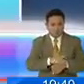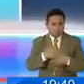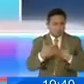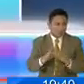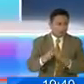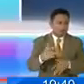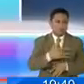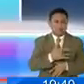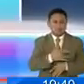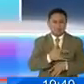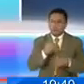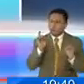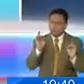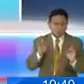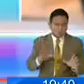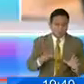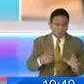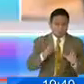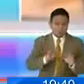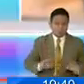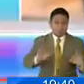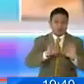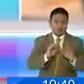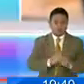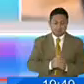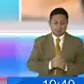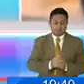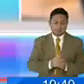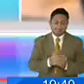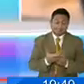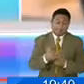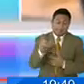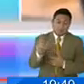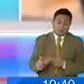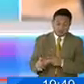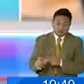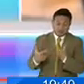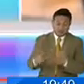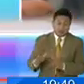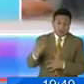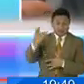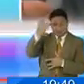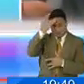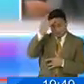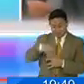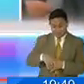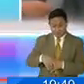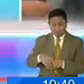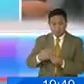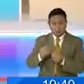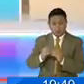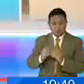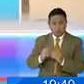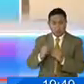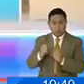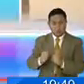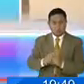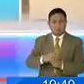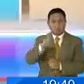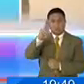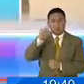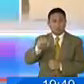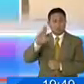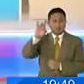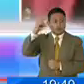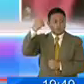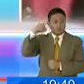algún síntoma, es importante eso también. Y aquellas personas que ya están diagnosticadas, que la cifra es impactante.